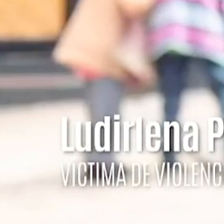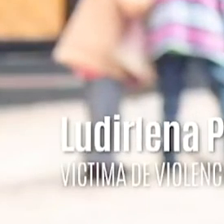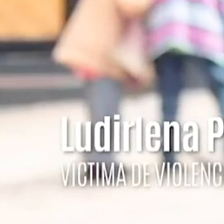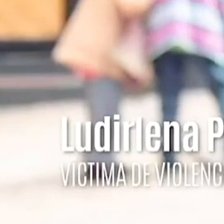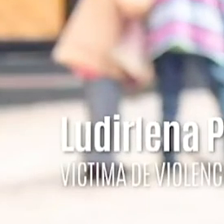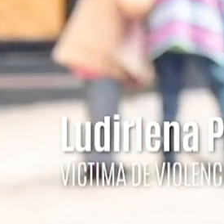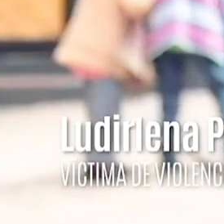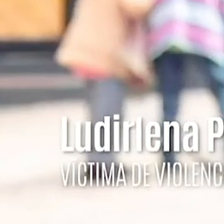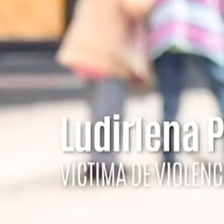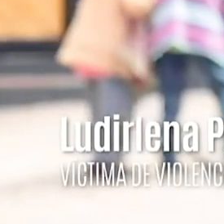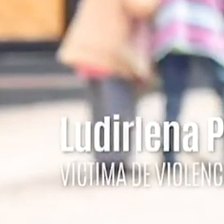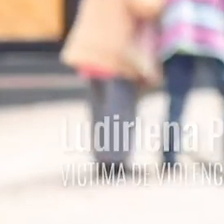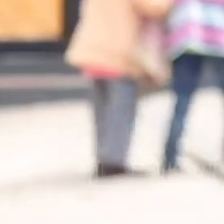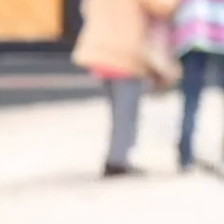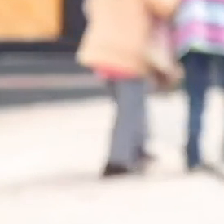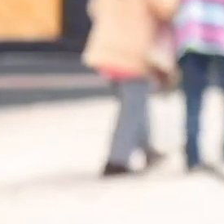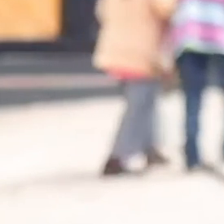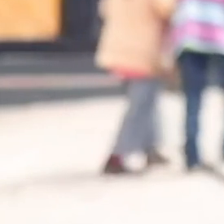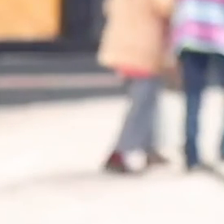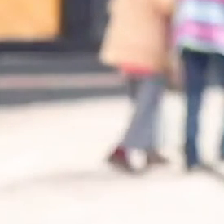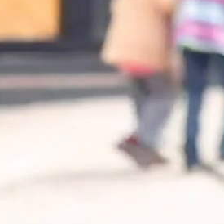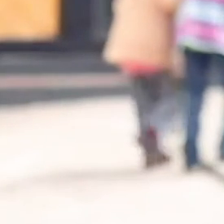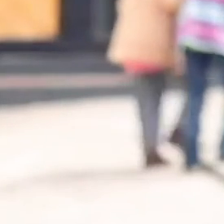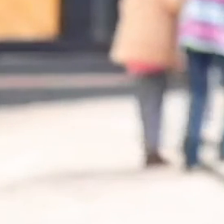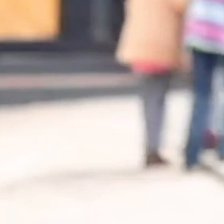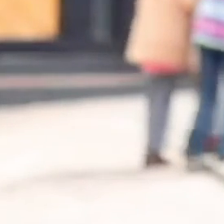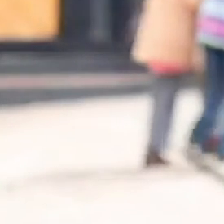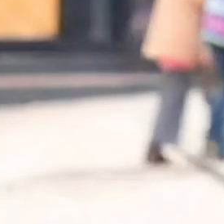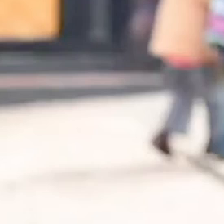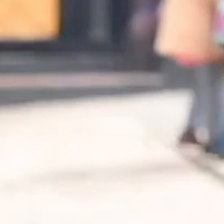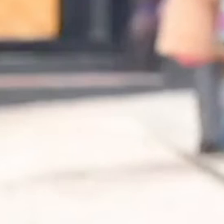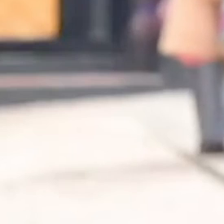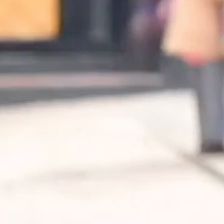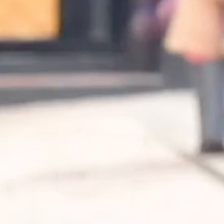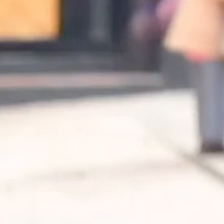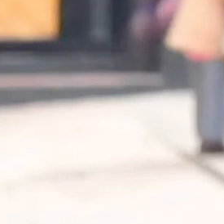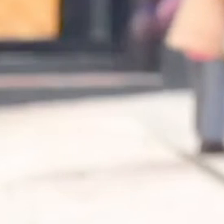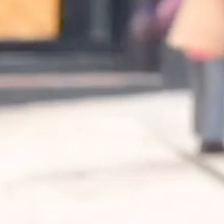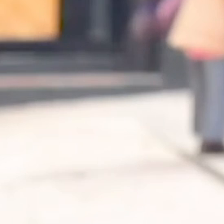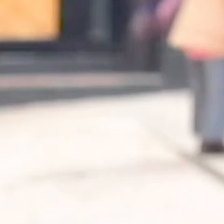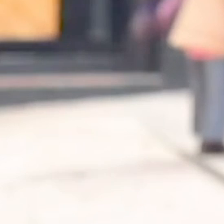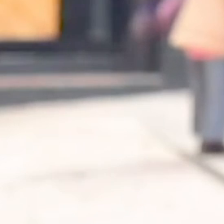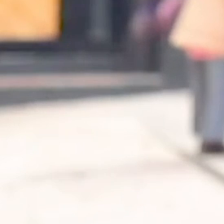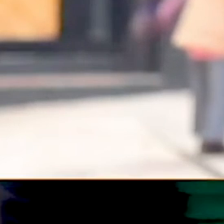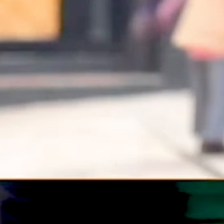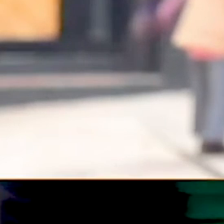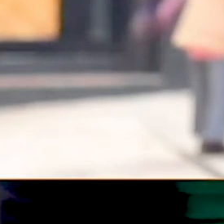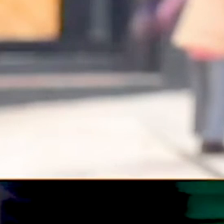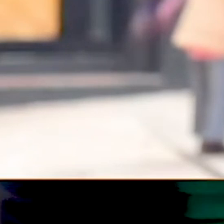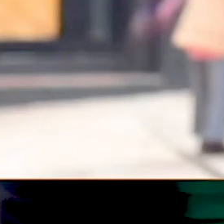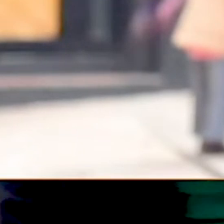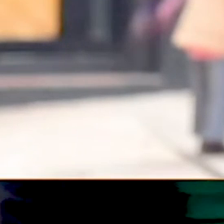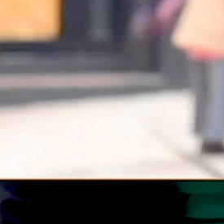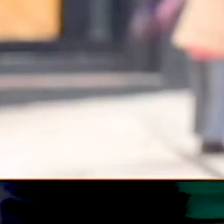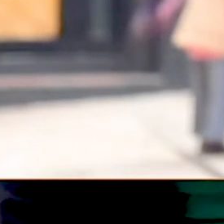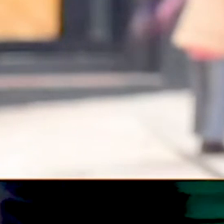derechos humanos que siempre ha dicho que no nació siendo una líder, sino que se hizo líder a través de